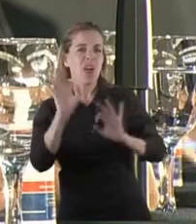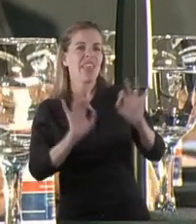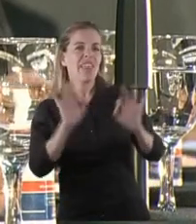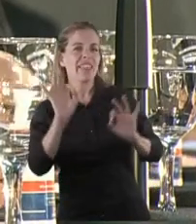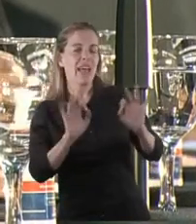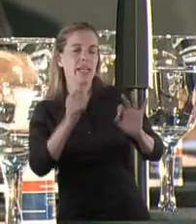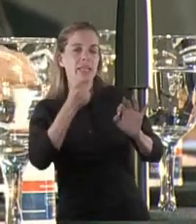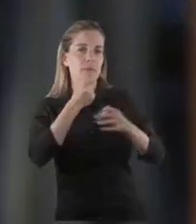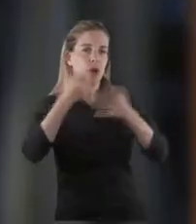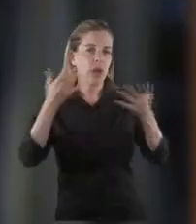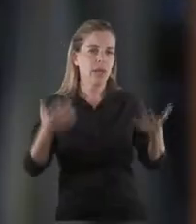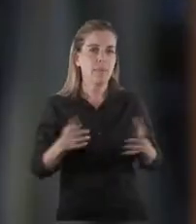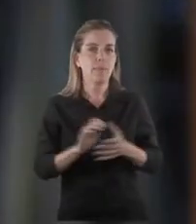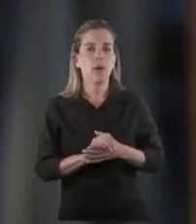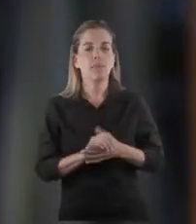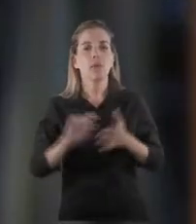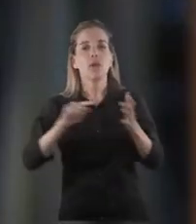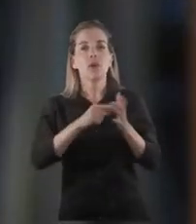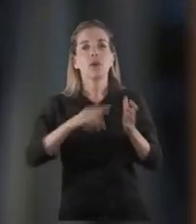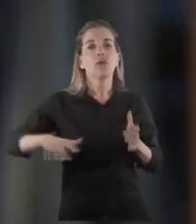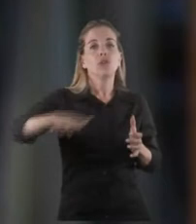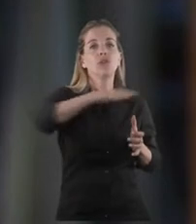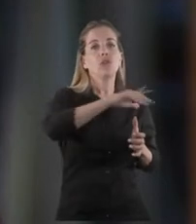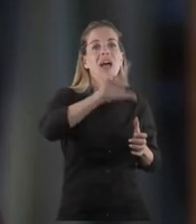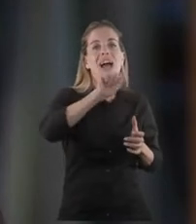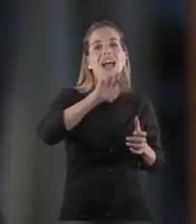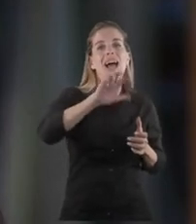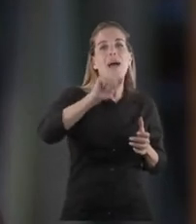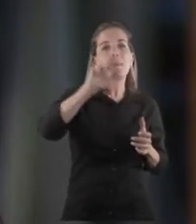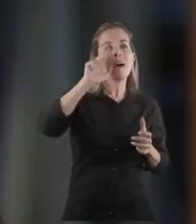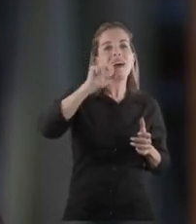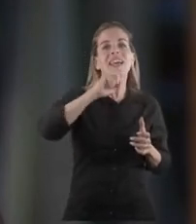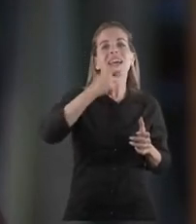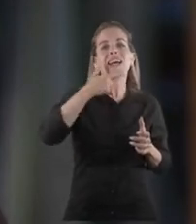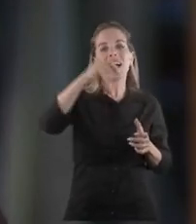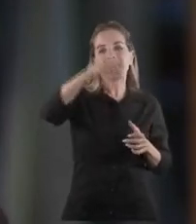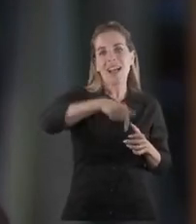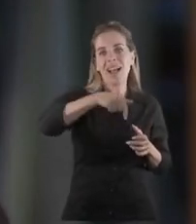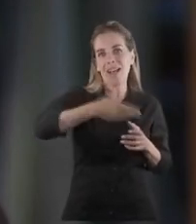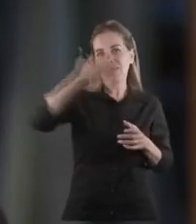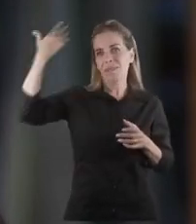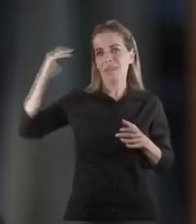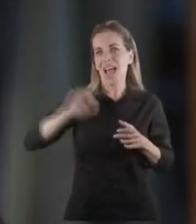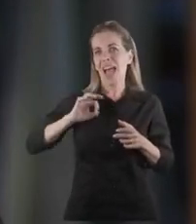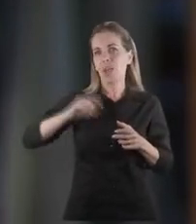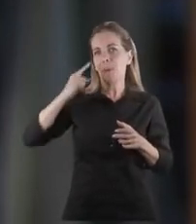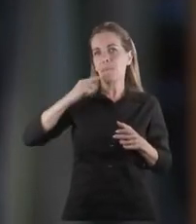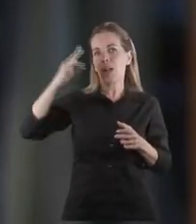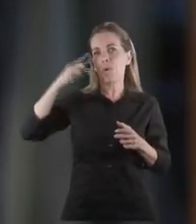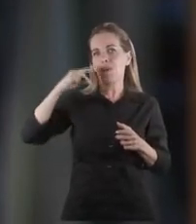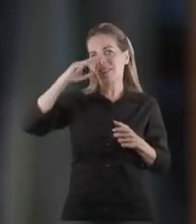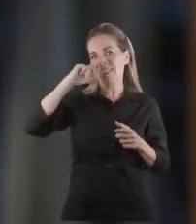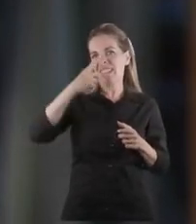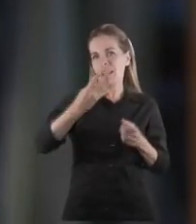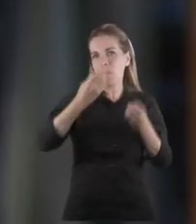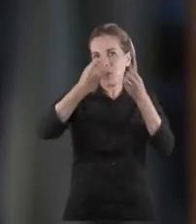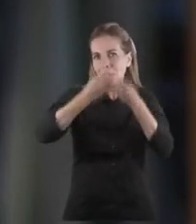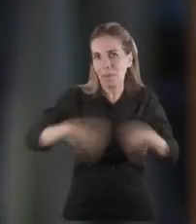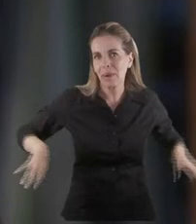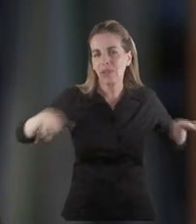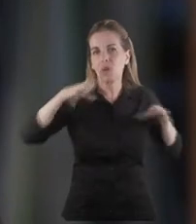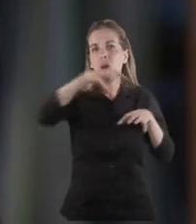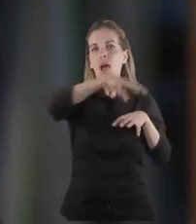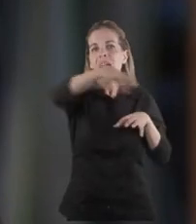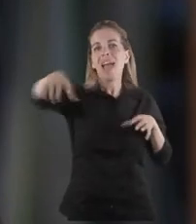ejemplo, contarle que la ciudad de Las Parejas, el área industrial, data de 1974 y que fue ampliada en 3 oportunidades ya.